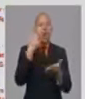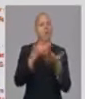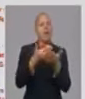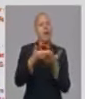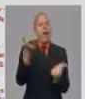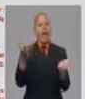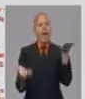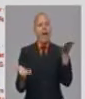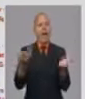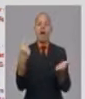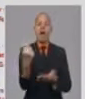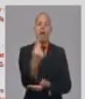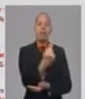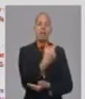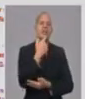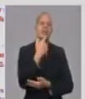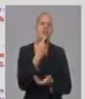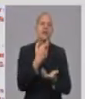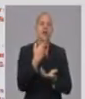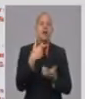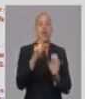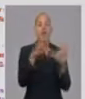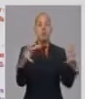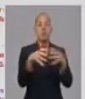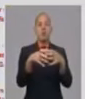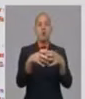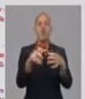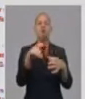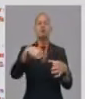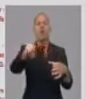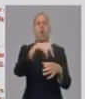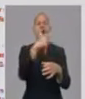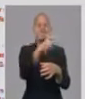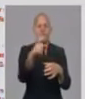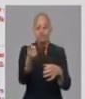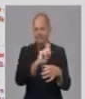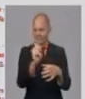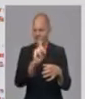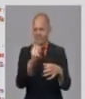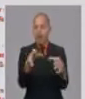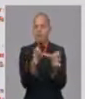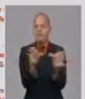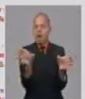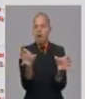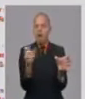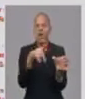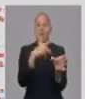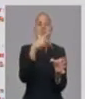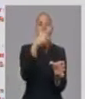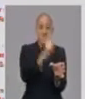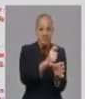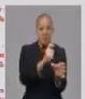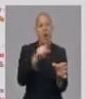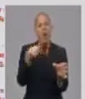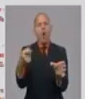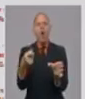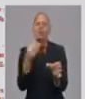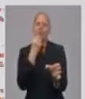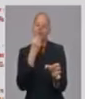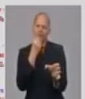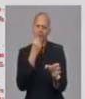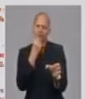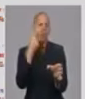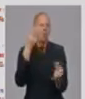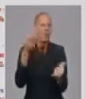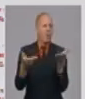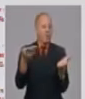vacunal con la administración de placebo a algunos de estos participantes. Se considera que todos los individuos serán beneficiados porque